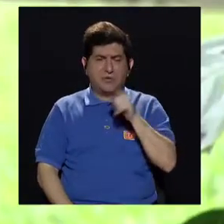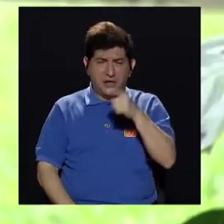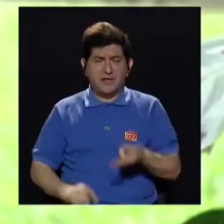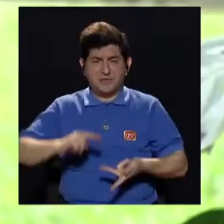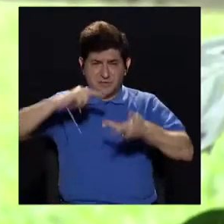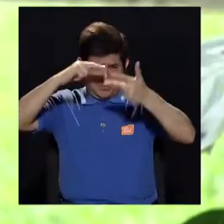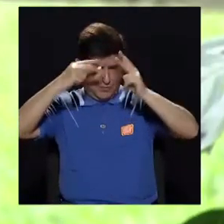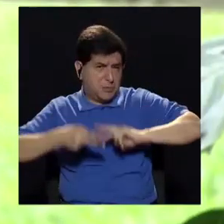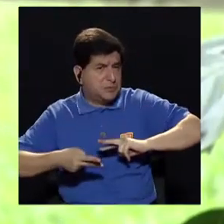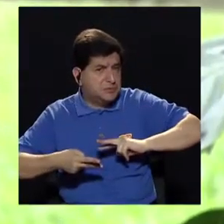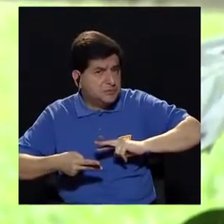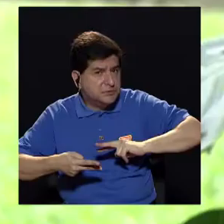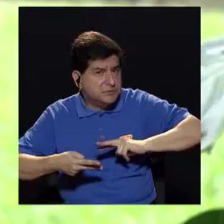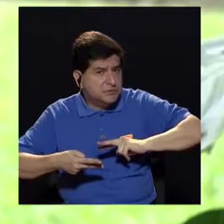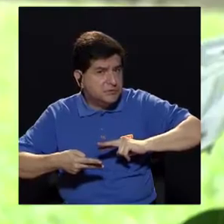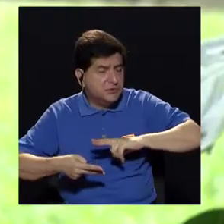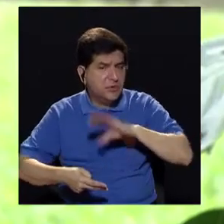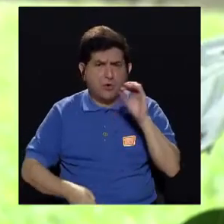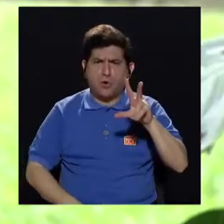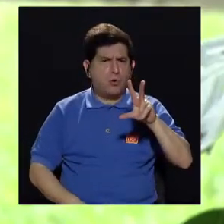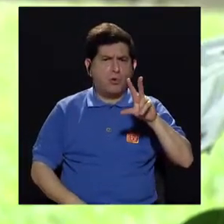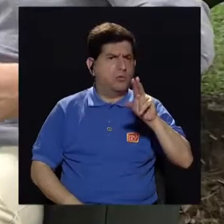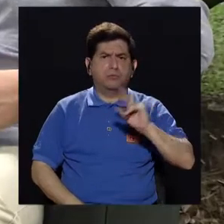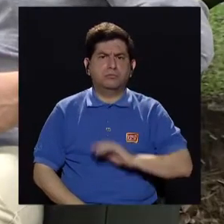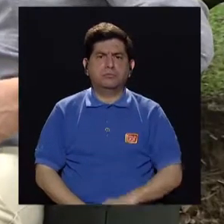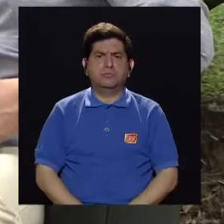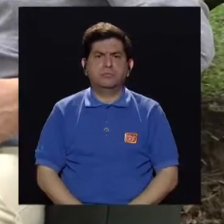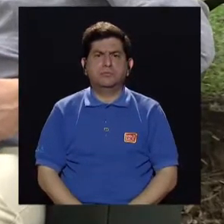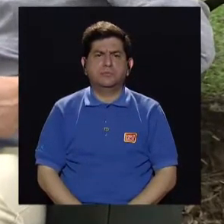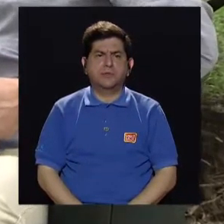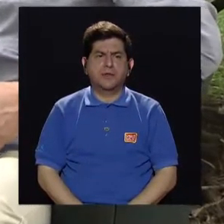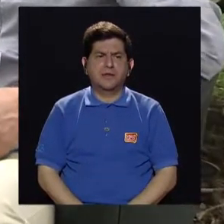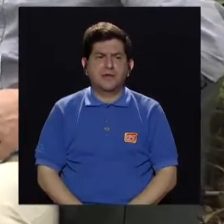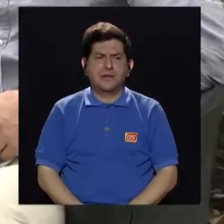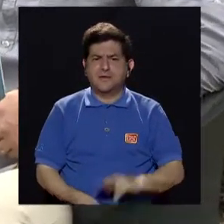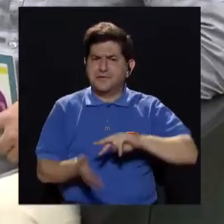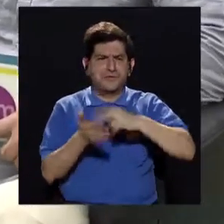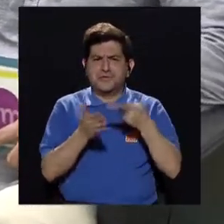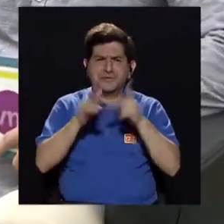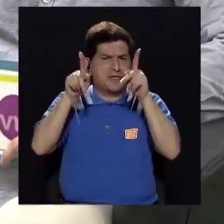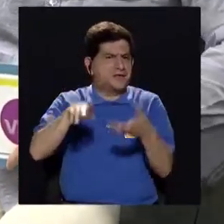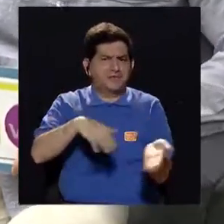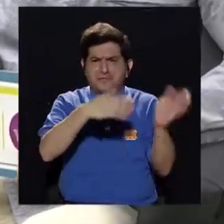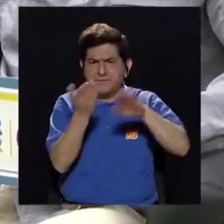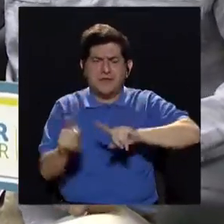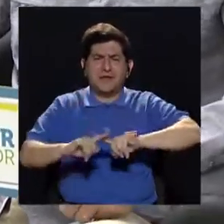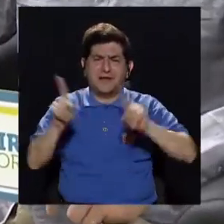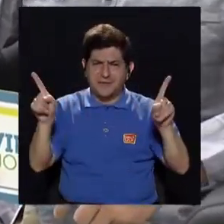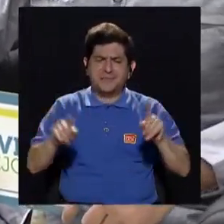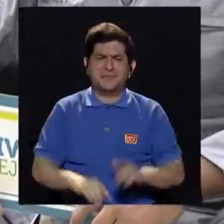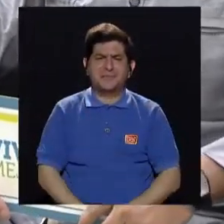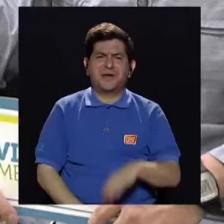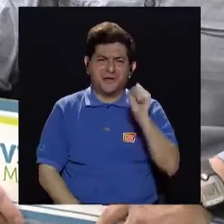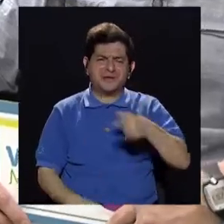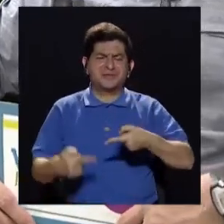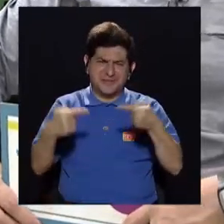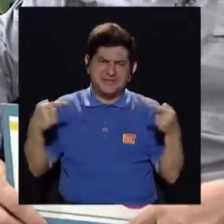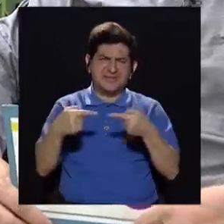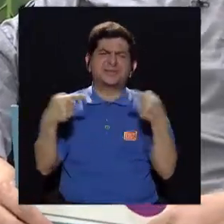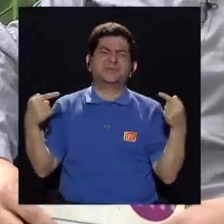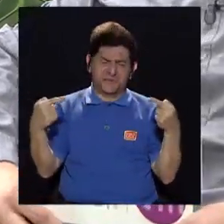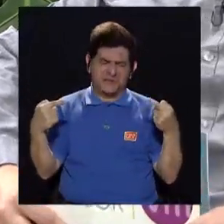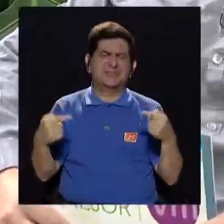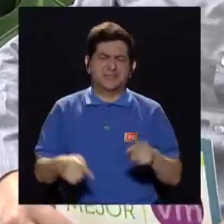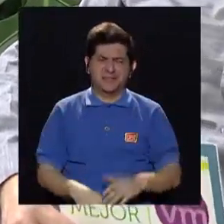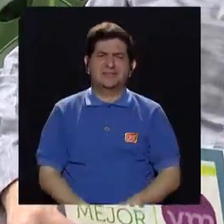es contraproducente o no? Relativamente, no es que se vaya a morir la persona por eso, lo que pasa es que sí es, llámale contraproducente,